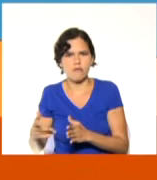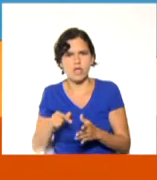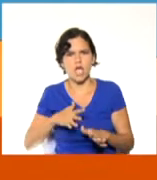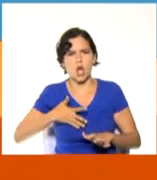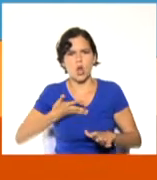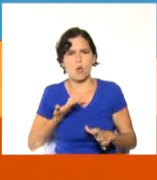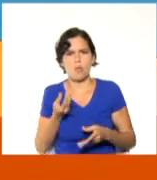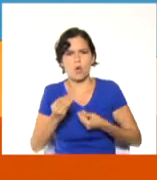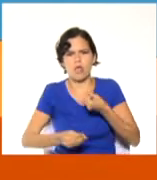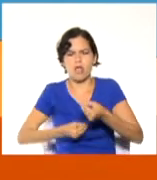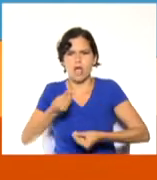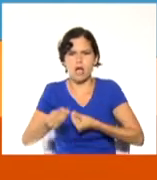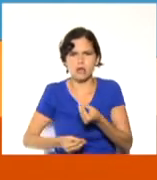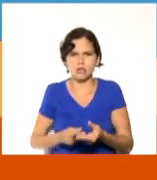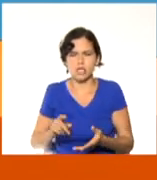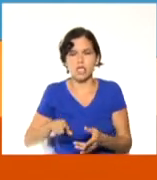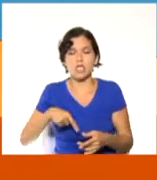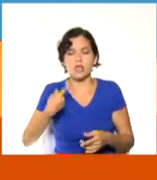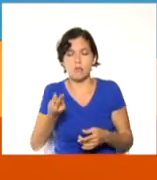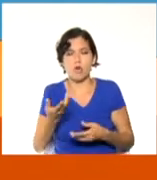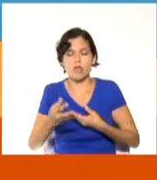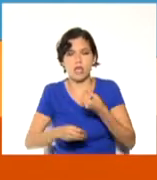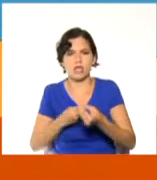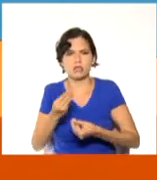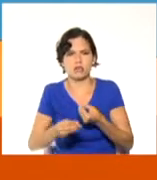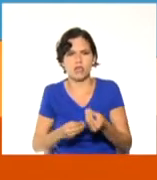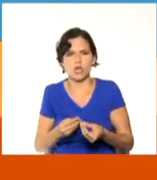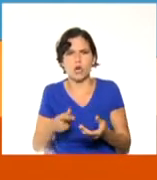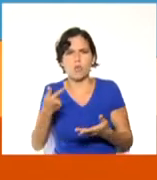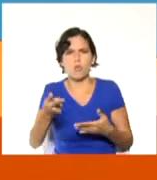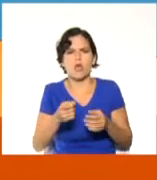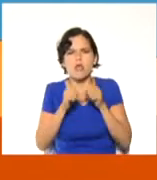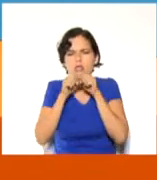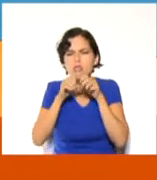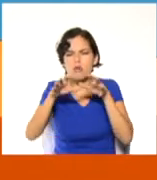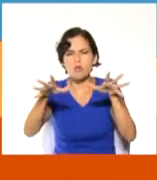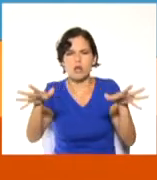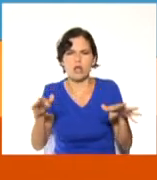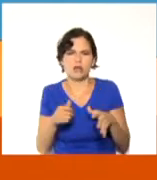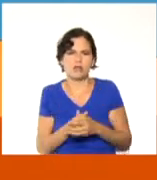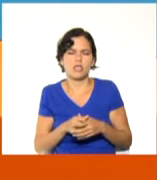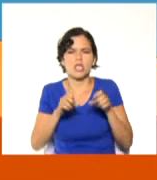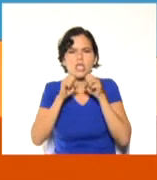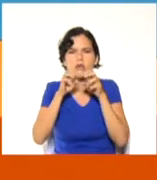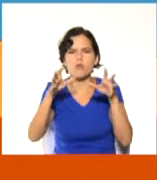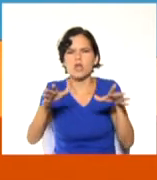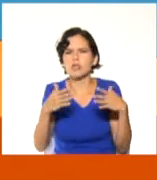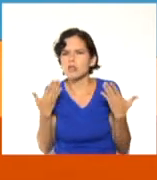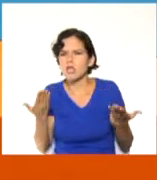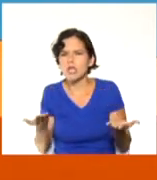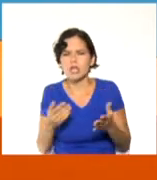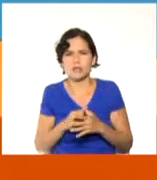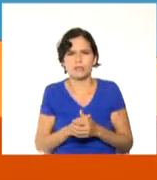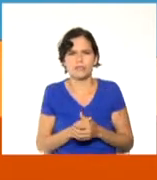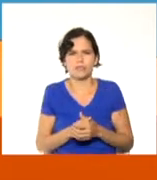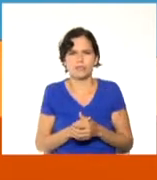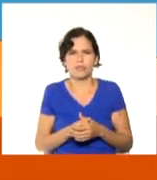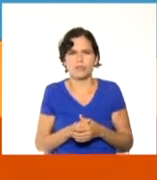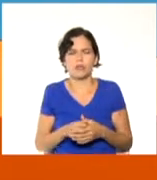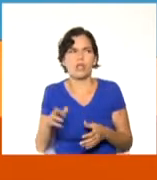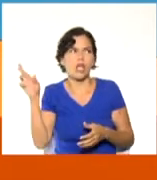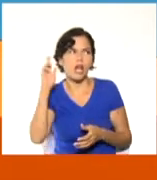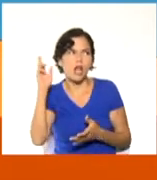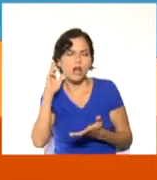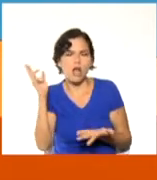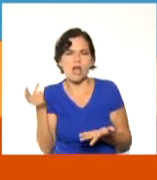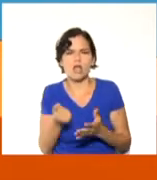puedes ejecutar y de ejecutarlo lo puedes divulgar. ¿Divulgar a través de qué? Divulgar a través de la